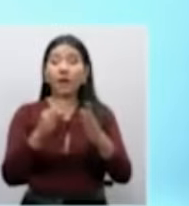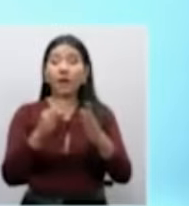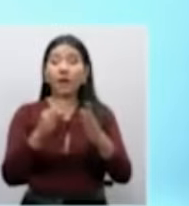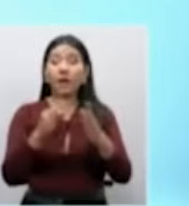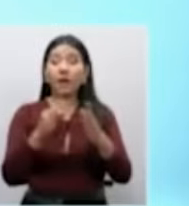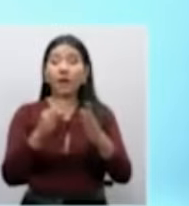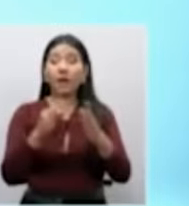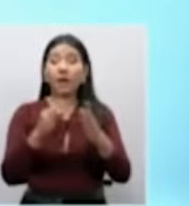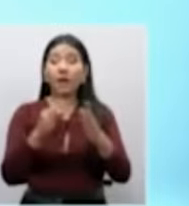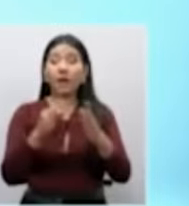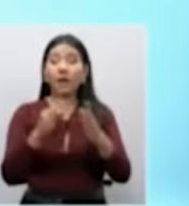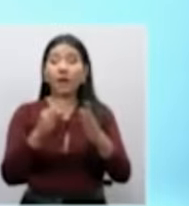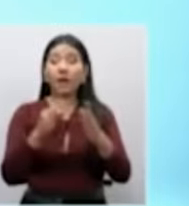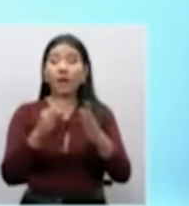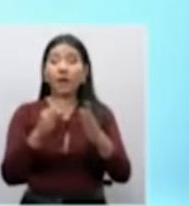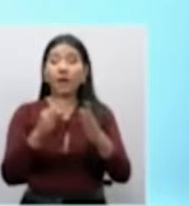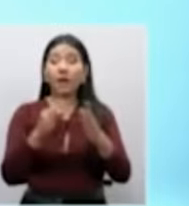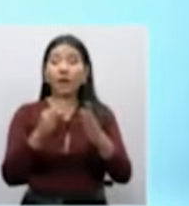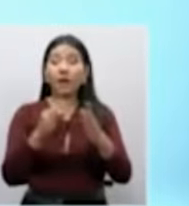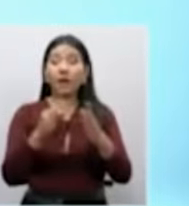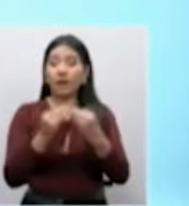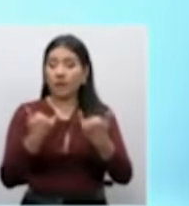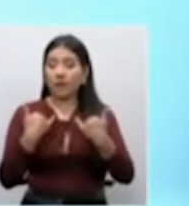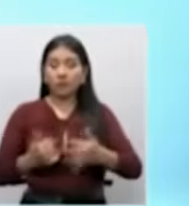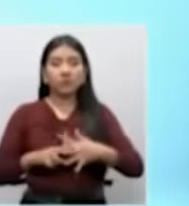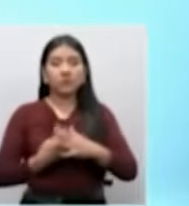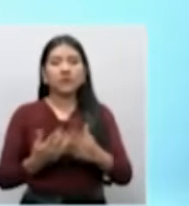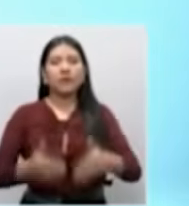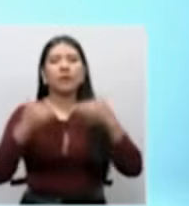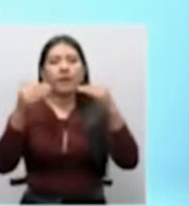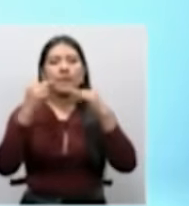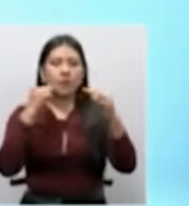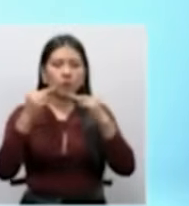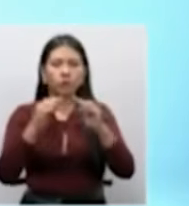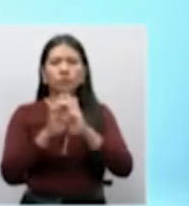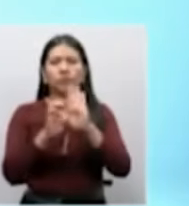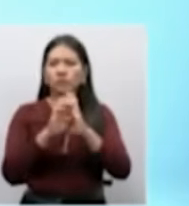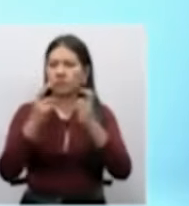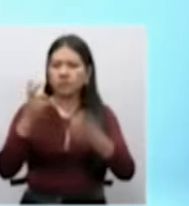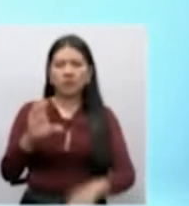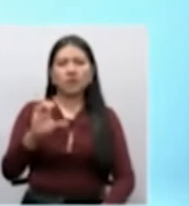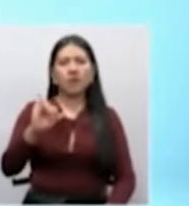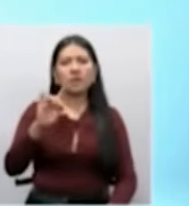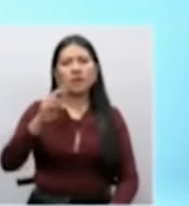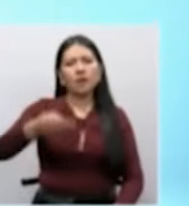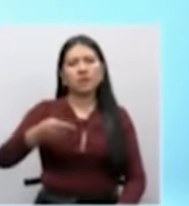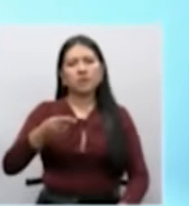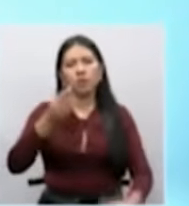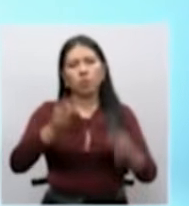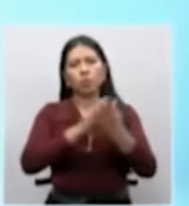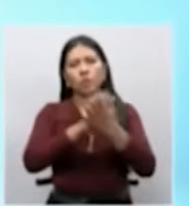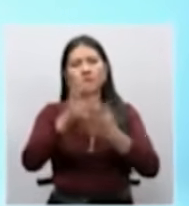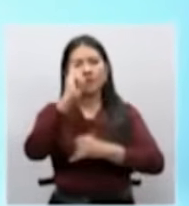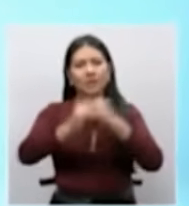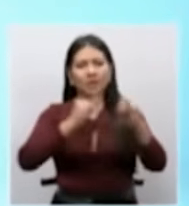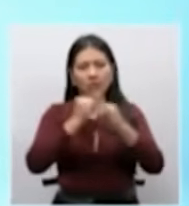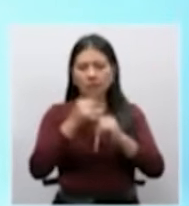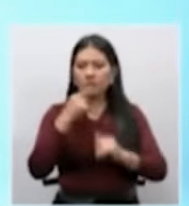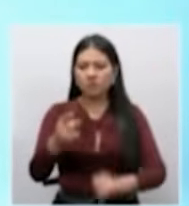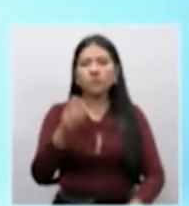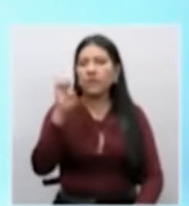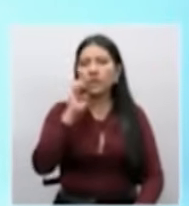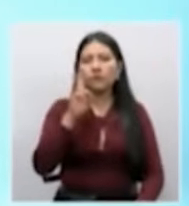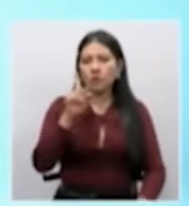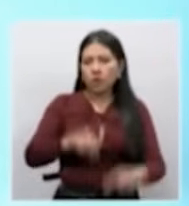oportunidad de hacerlo es ilegal del cidh ratifica que Evo Morales está inhabilitado para